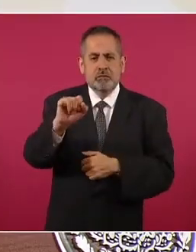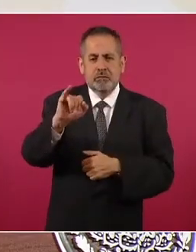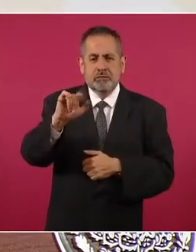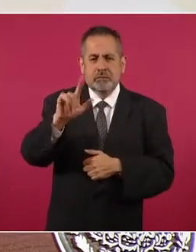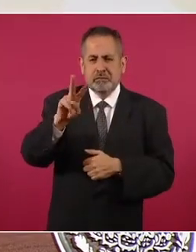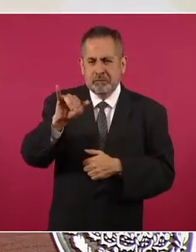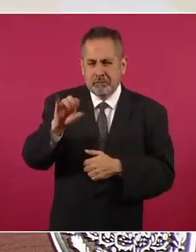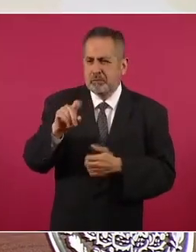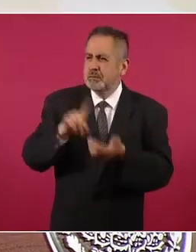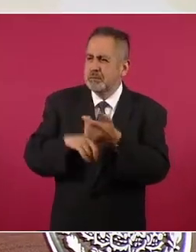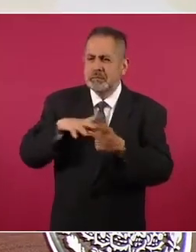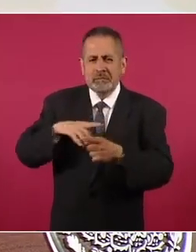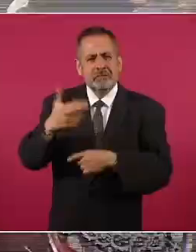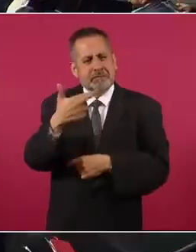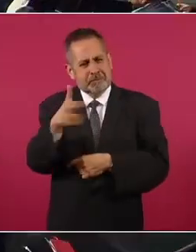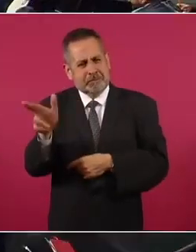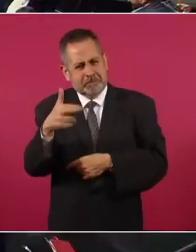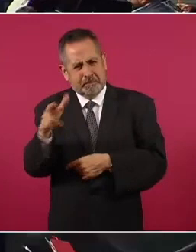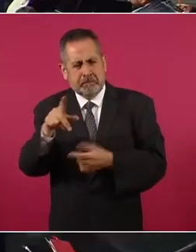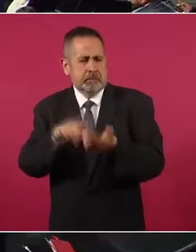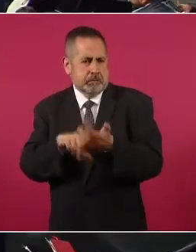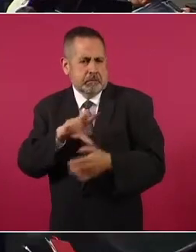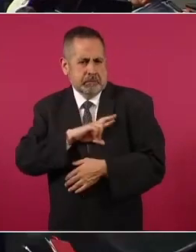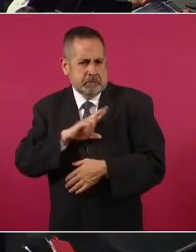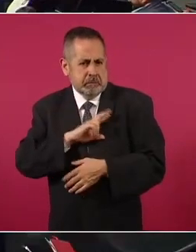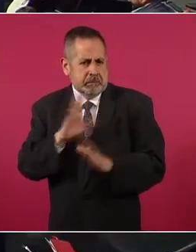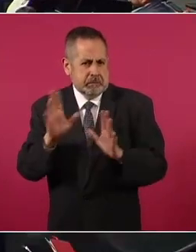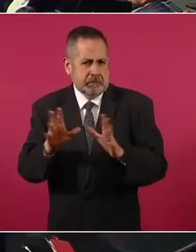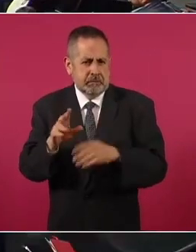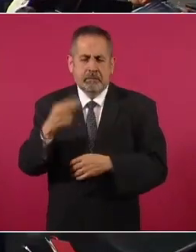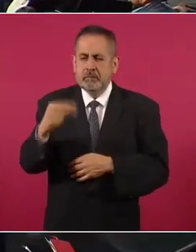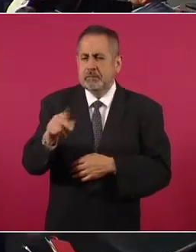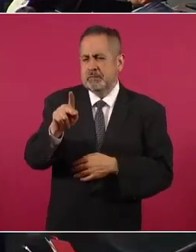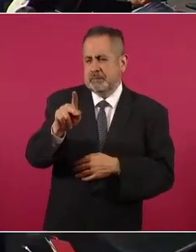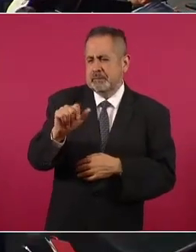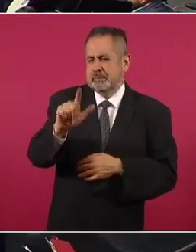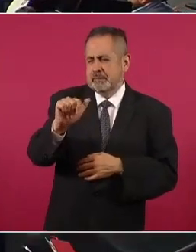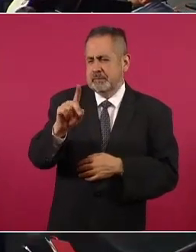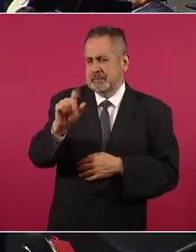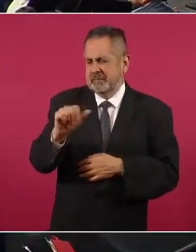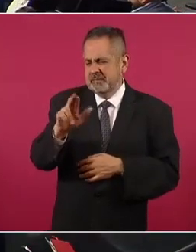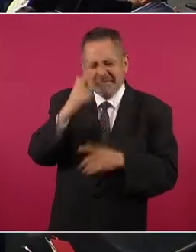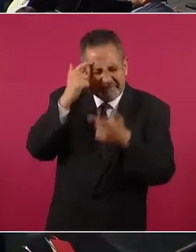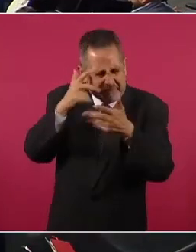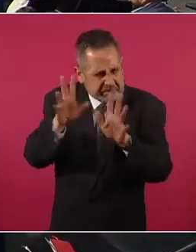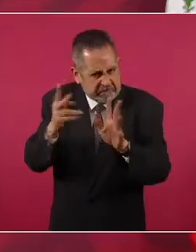unos restaurantes particulares que se llaman Paladares o algo así.